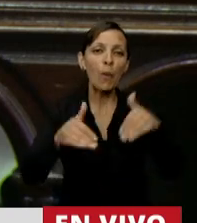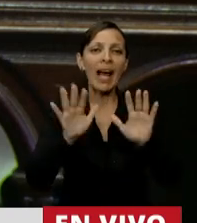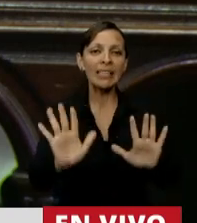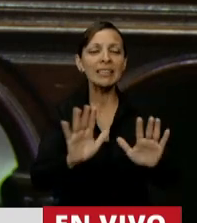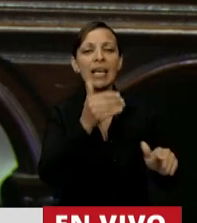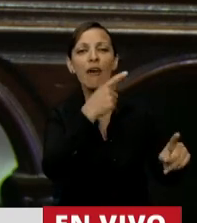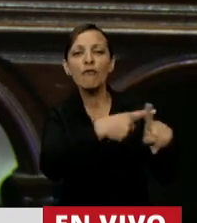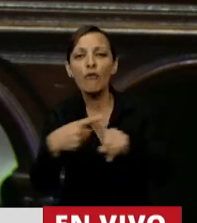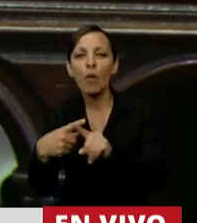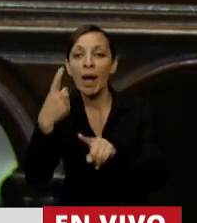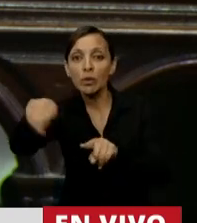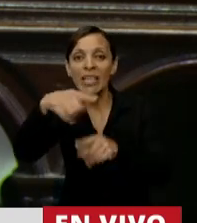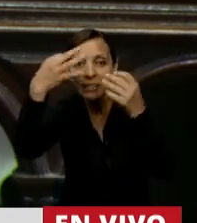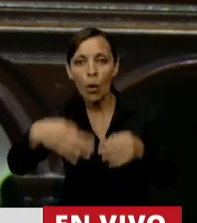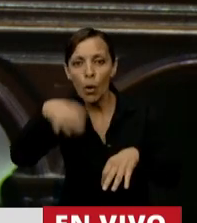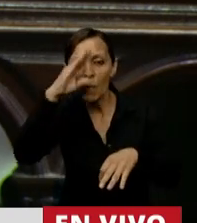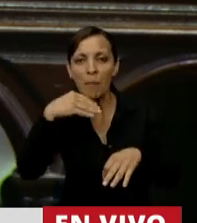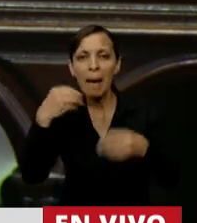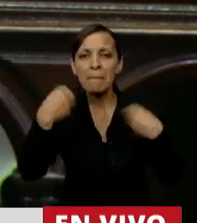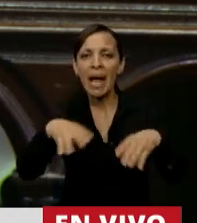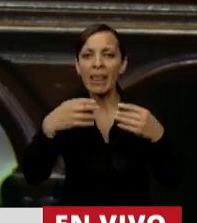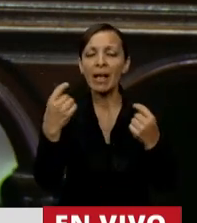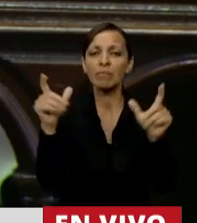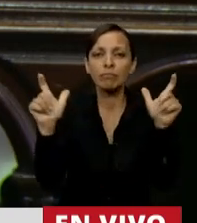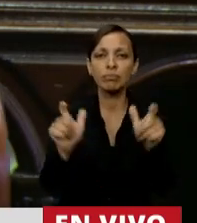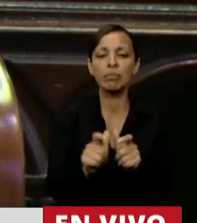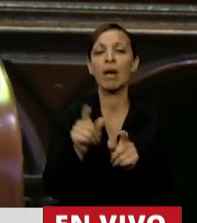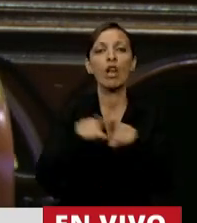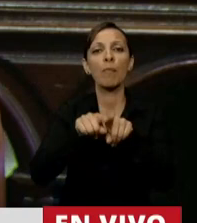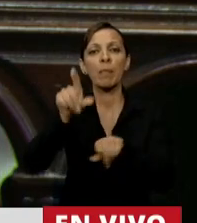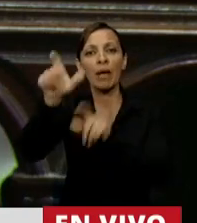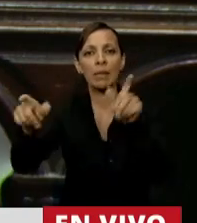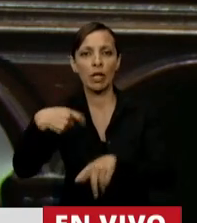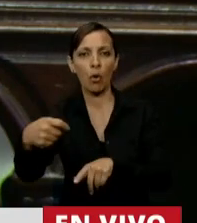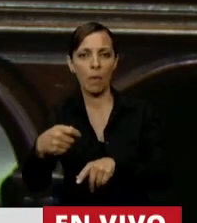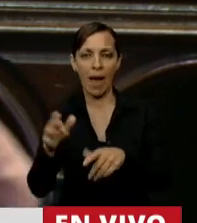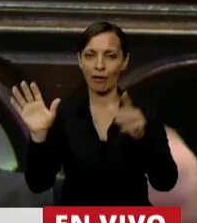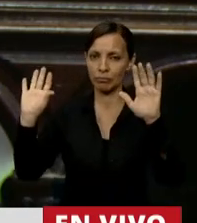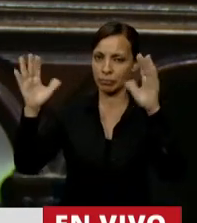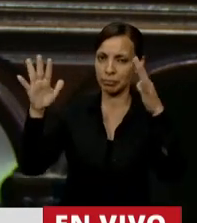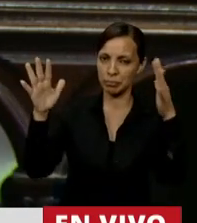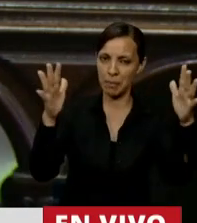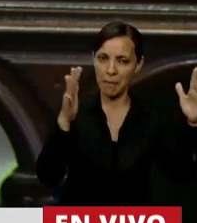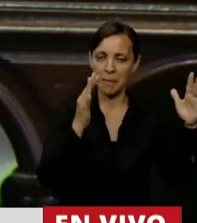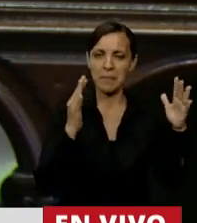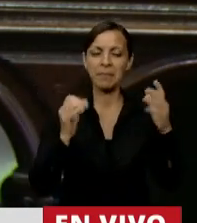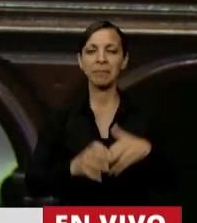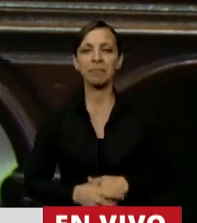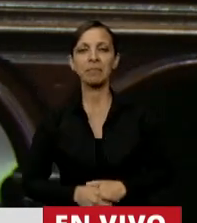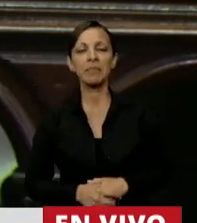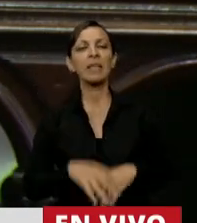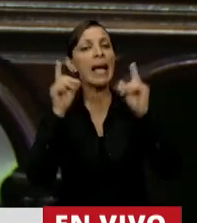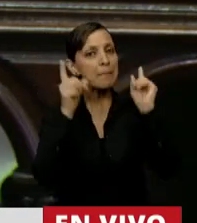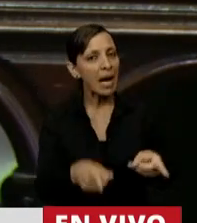fórmula con la que van a perder mes a mes como quieren hacer perder a todos los jubilados en la Argentina. Es más,